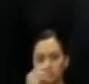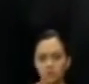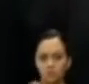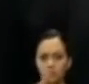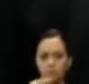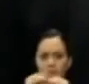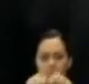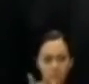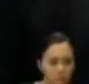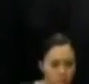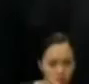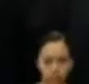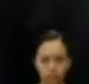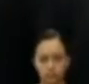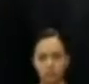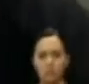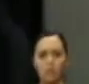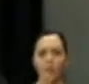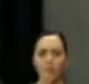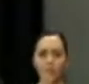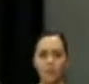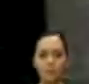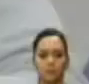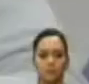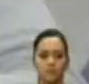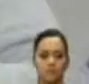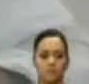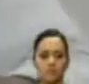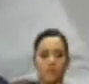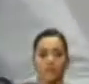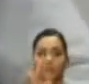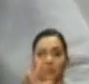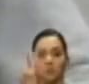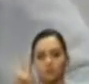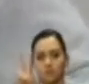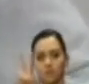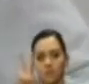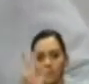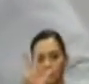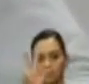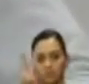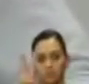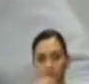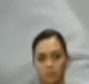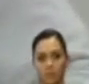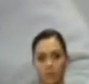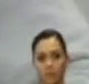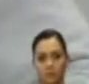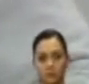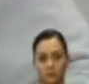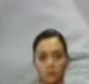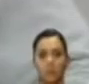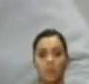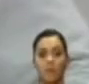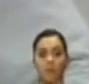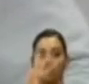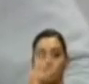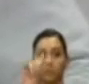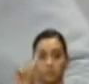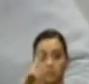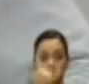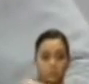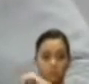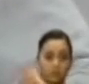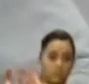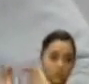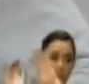nuestros competidores en ese certamen. Sí, le corrijo, fueron 32 medallas. Ecuador quedó en noveno puesto entre 41 países